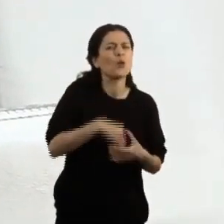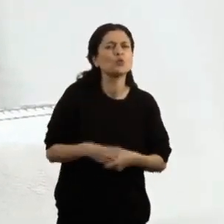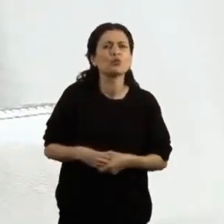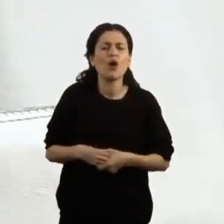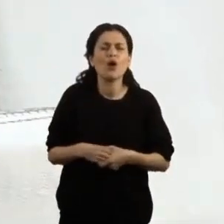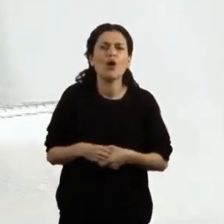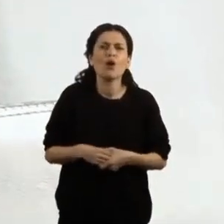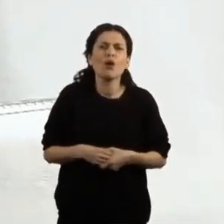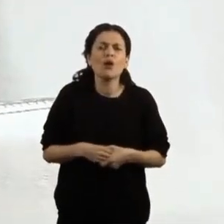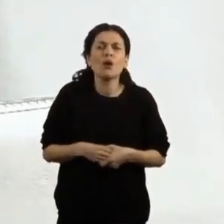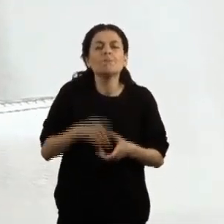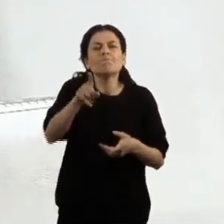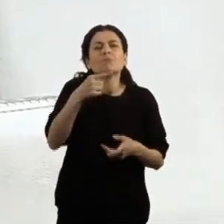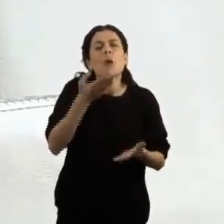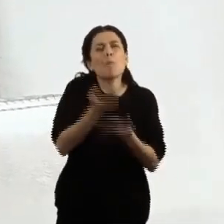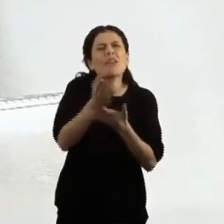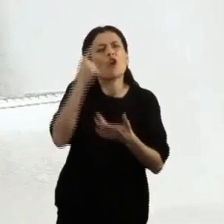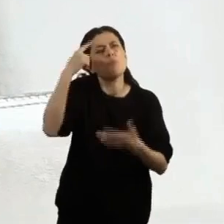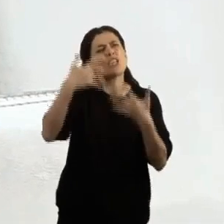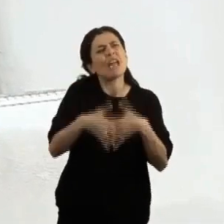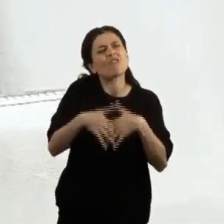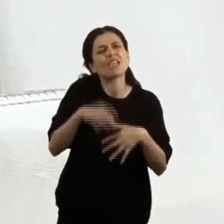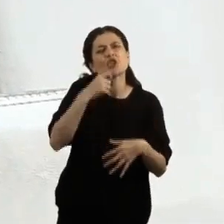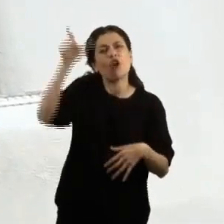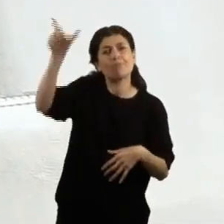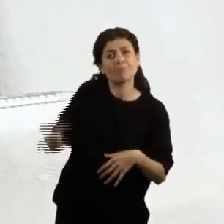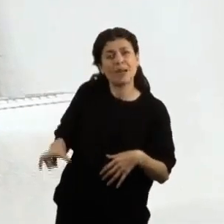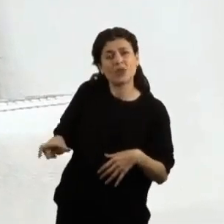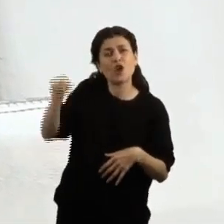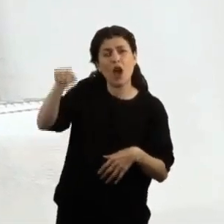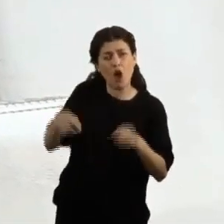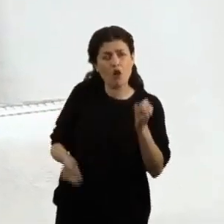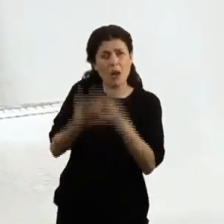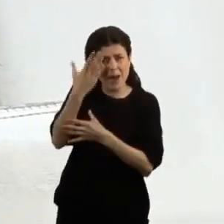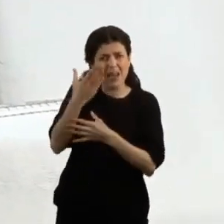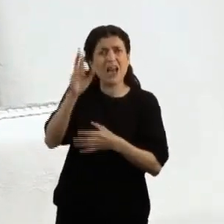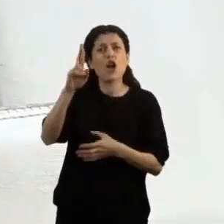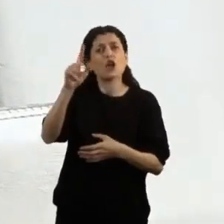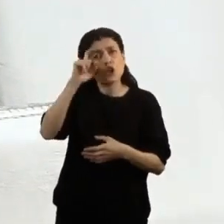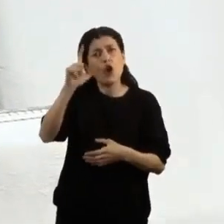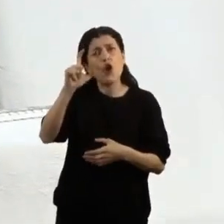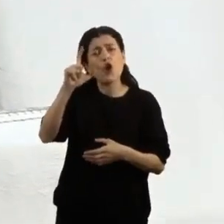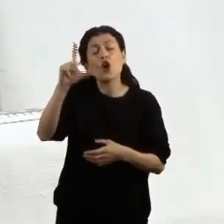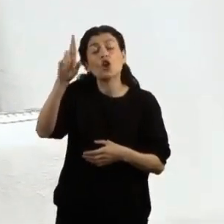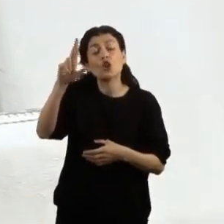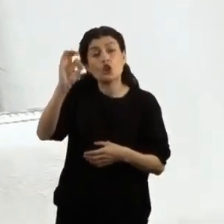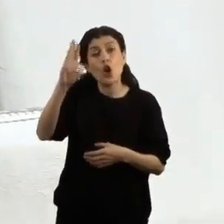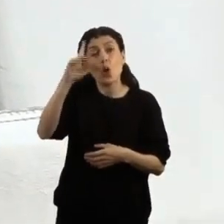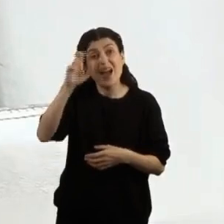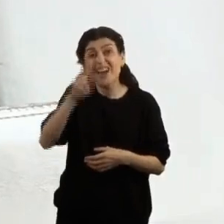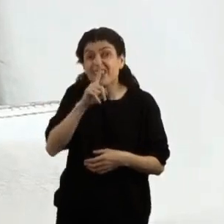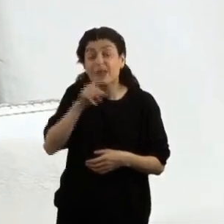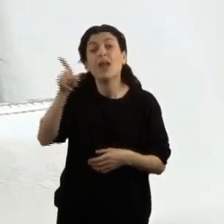declaraciones, en realidad pedirte una reflexión, declaraciones que hizo hoy Hugo Robert en una entrevista radial,